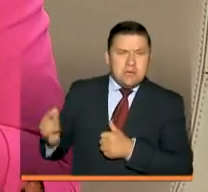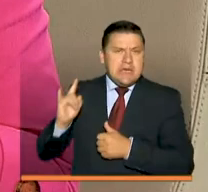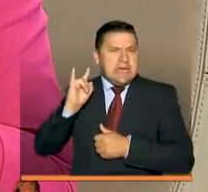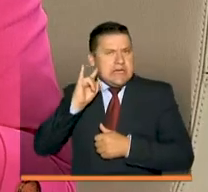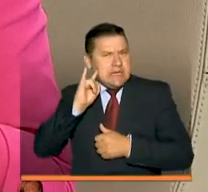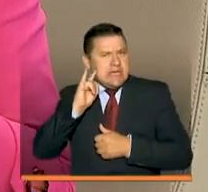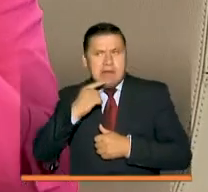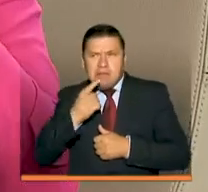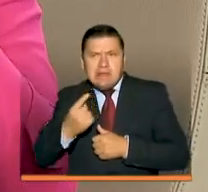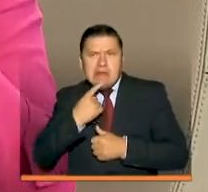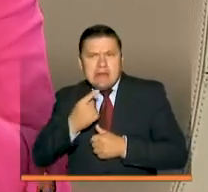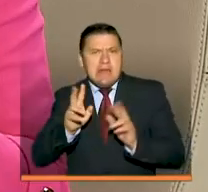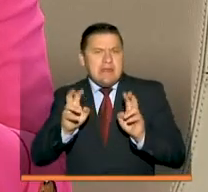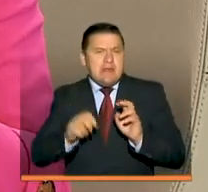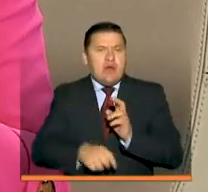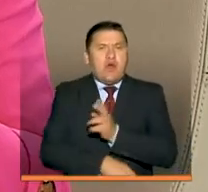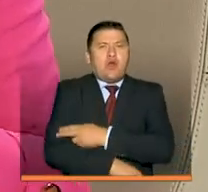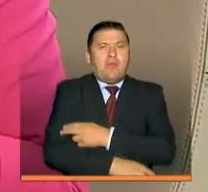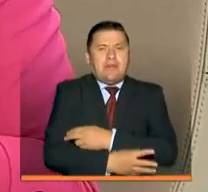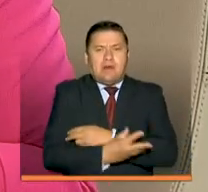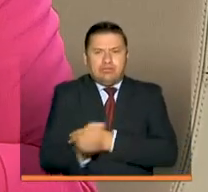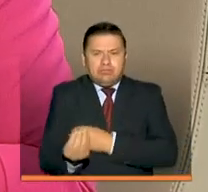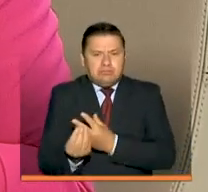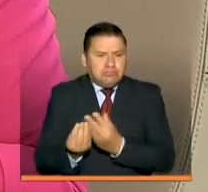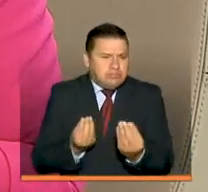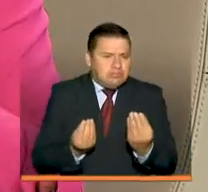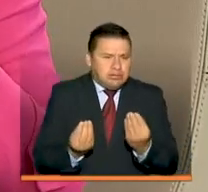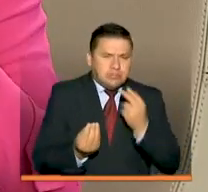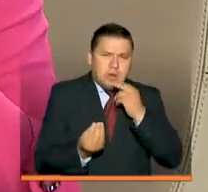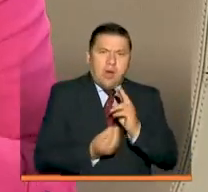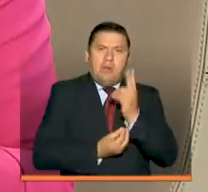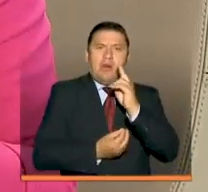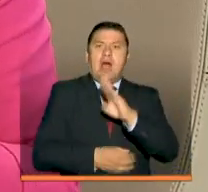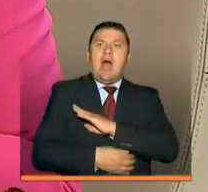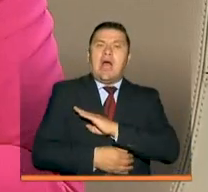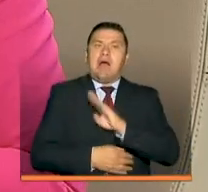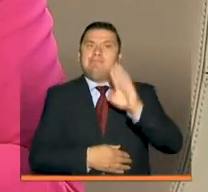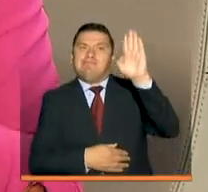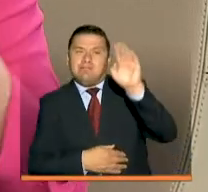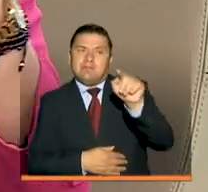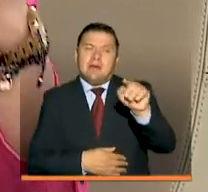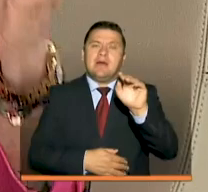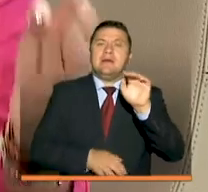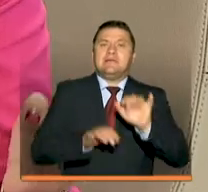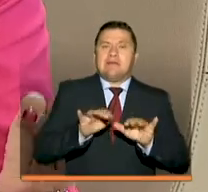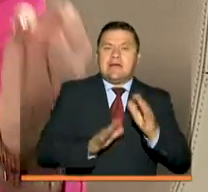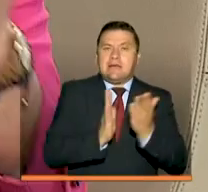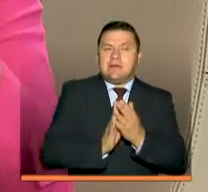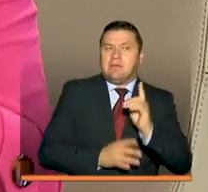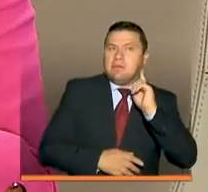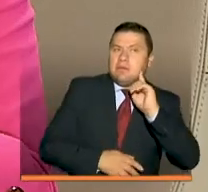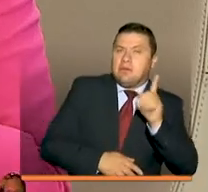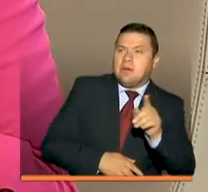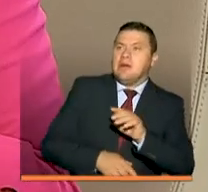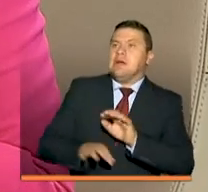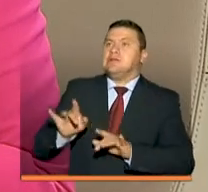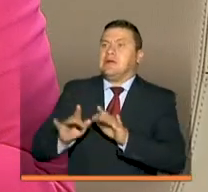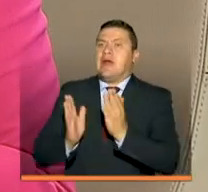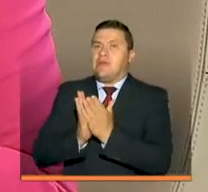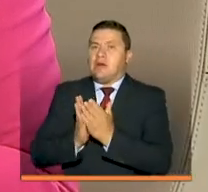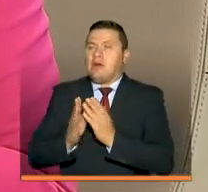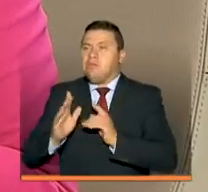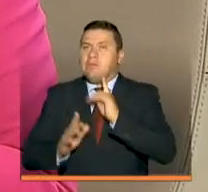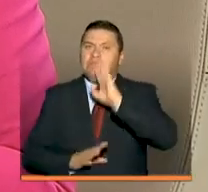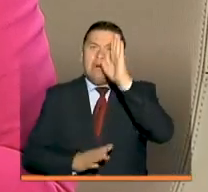escuchaba complacido hablar de este comité de alternancia, de que tengan la vocería los alcaldes, de que lo hagamos con los secretarios de Salud y los secretarios de